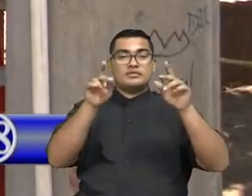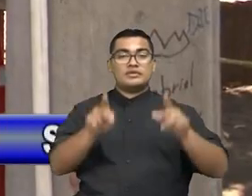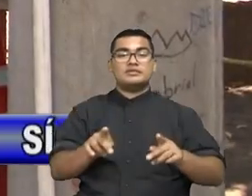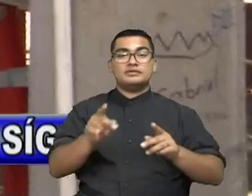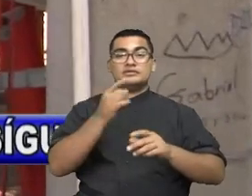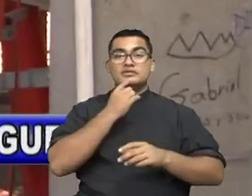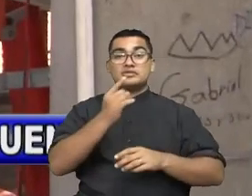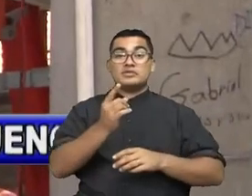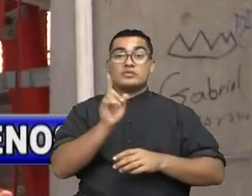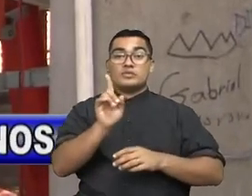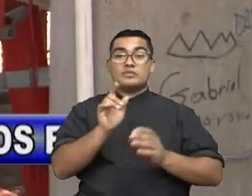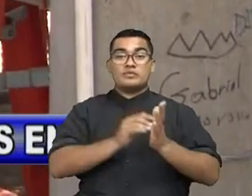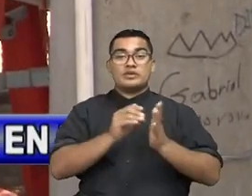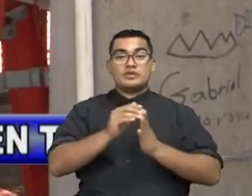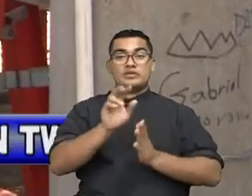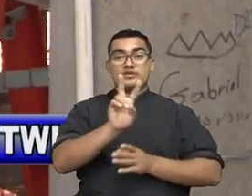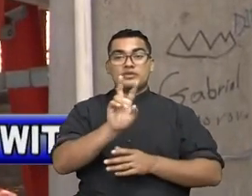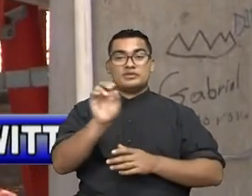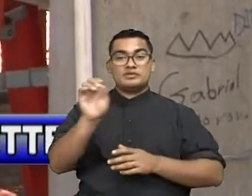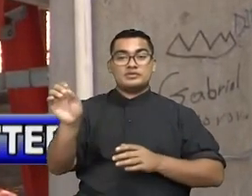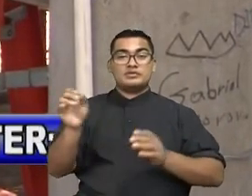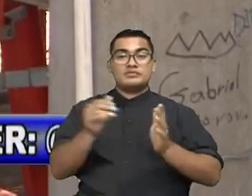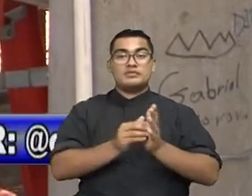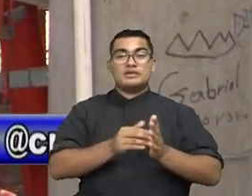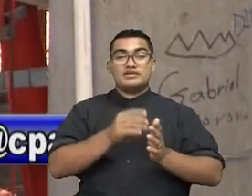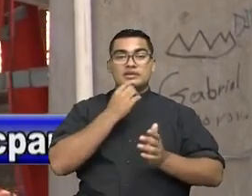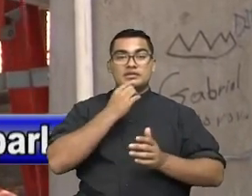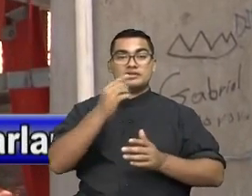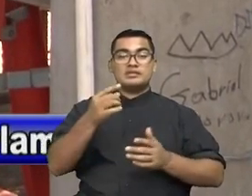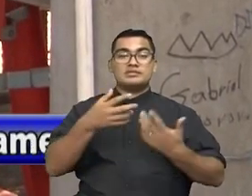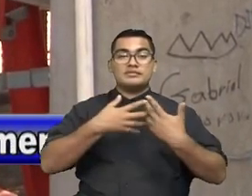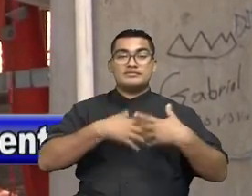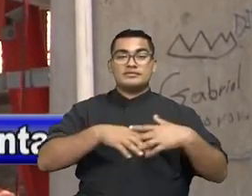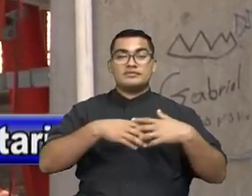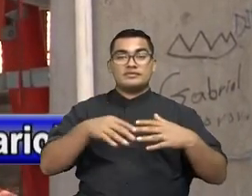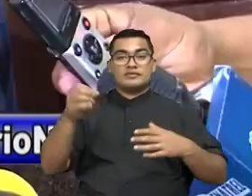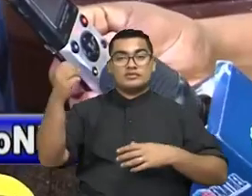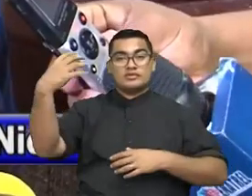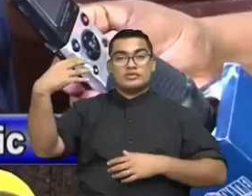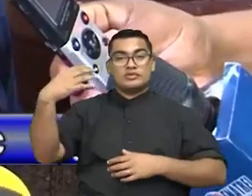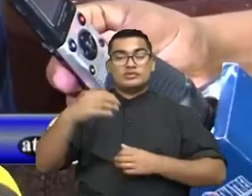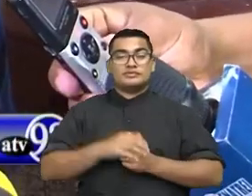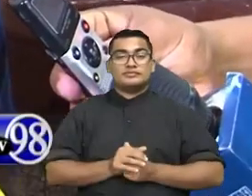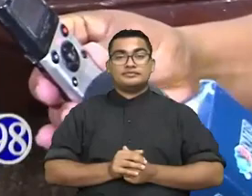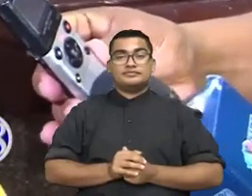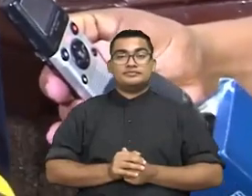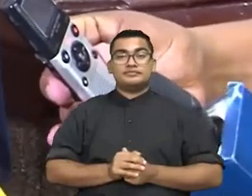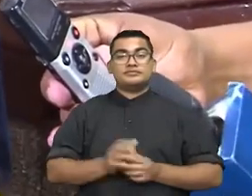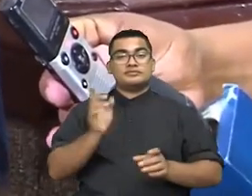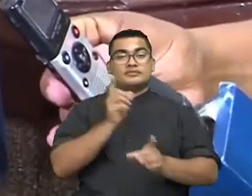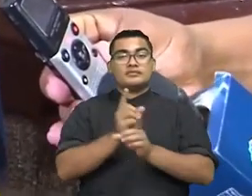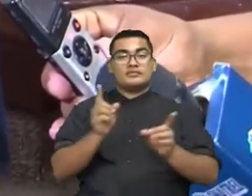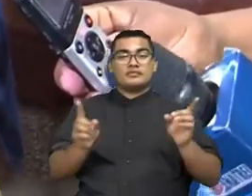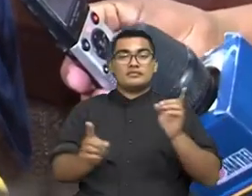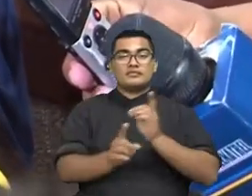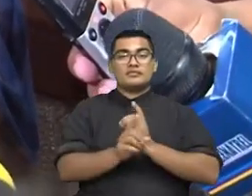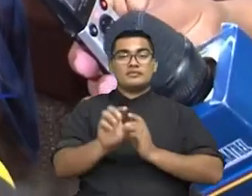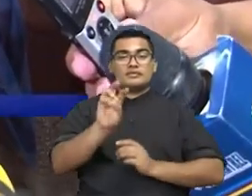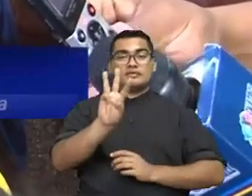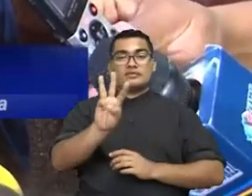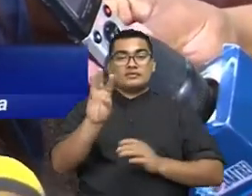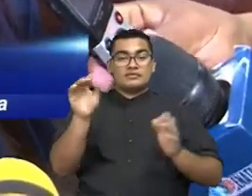1.200.000 que registra la empresa distribuidora de energía. Hay una deuda, una mora de